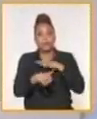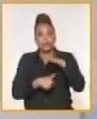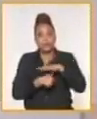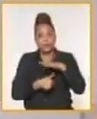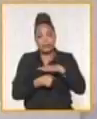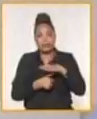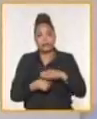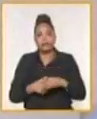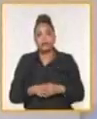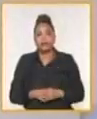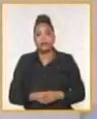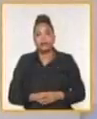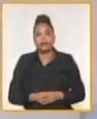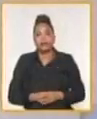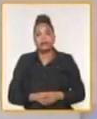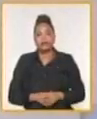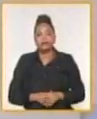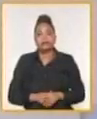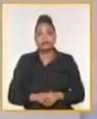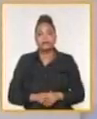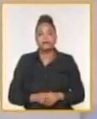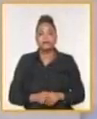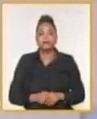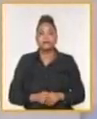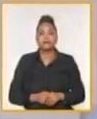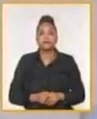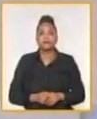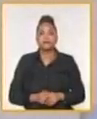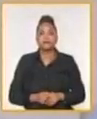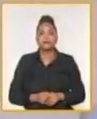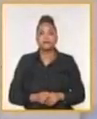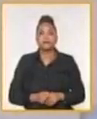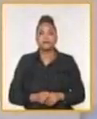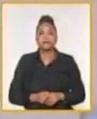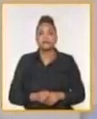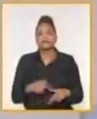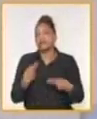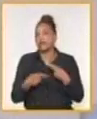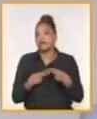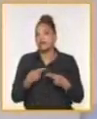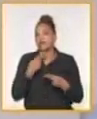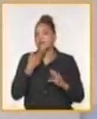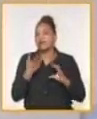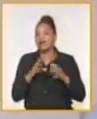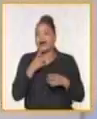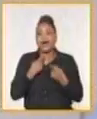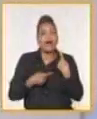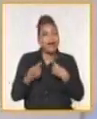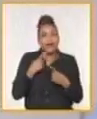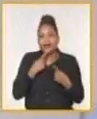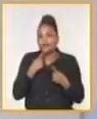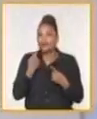porque finalmente hizo una concesión, hizo una maniobra allí